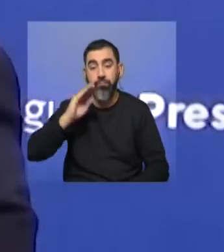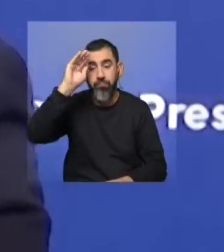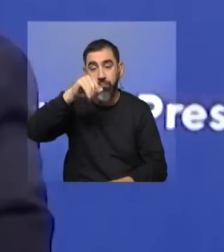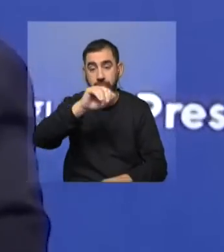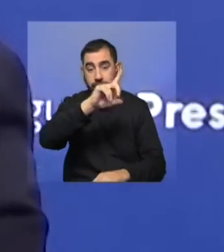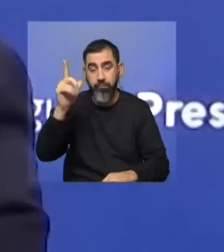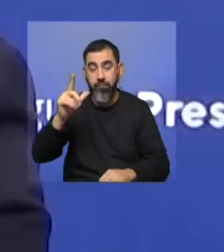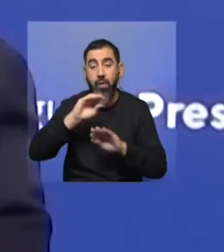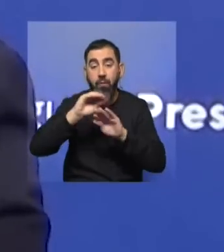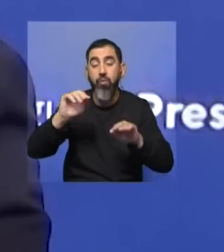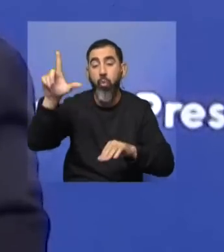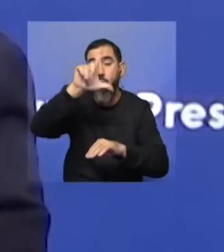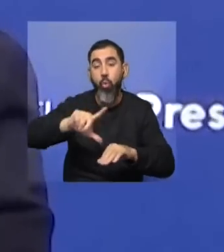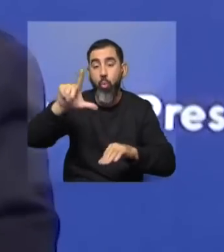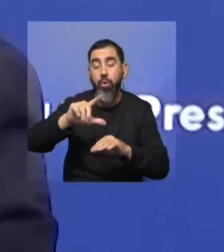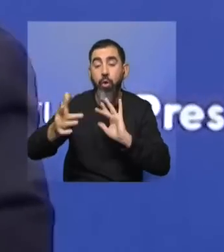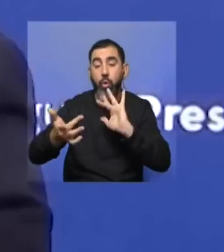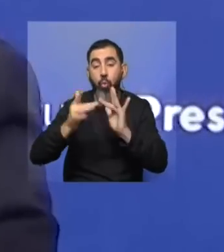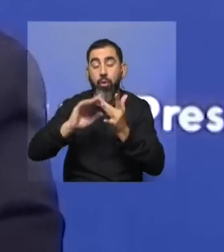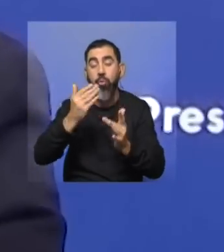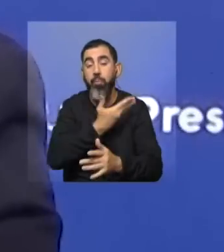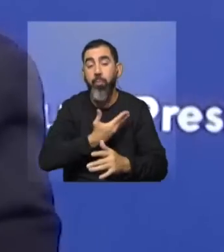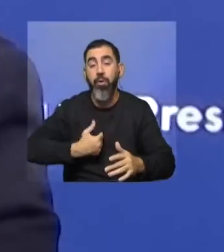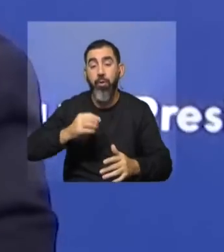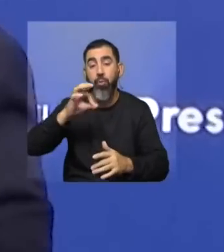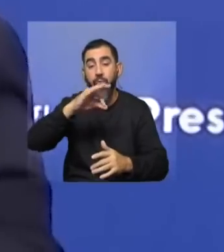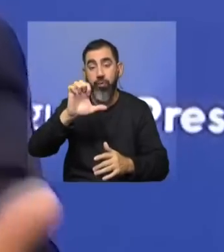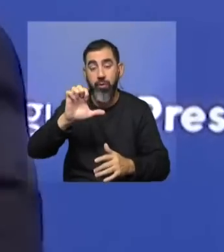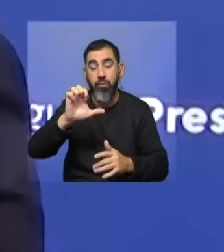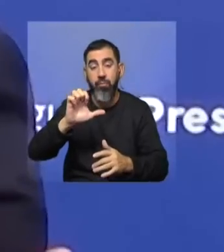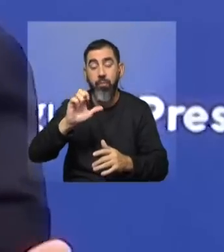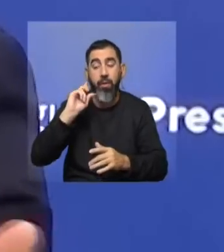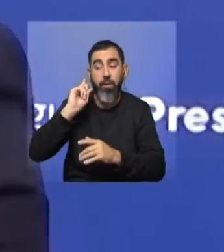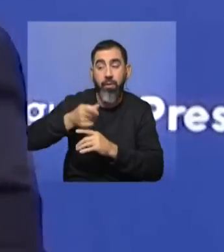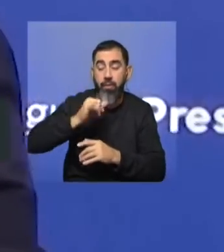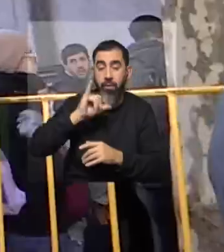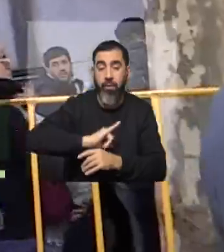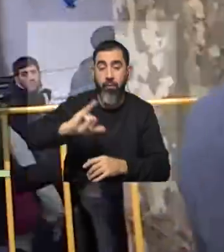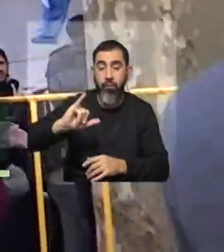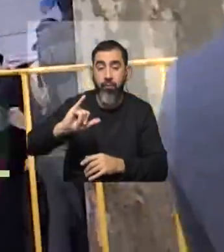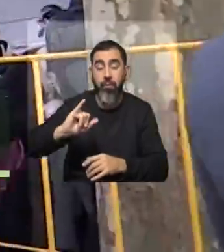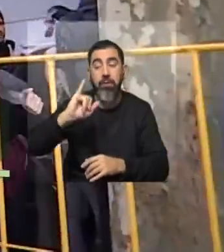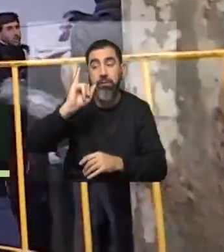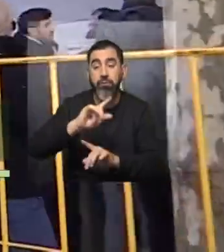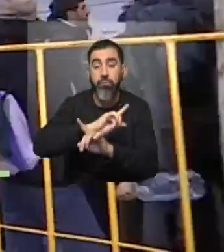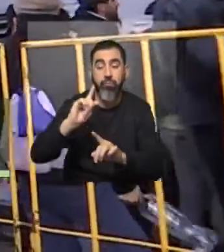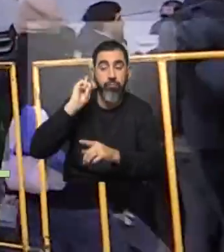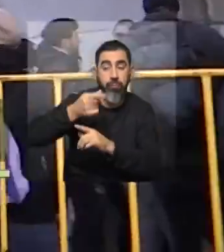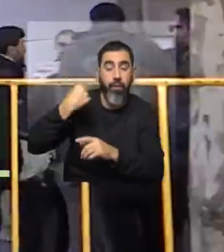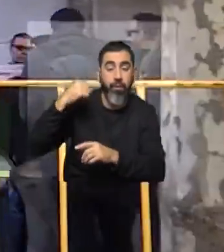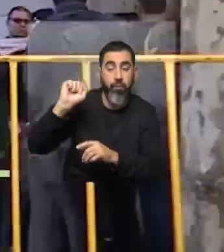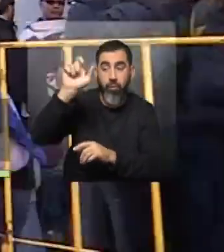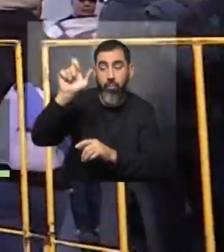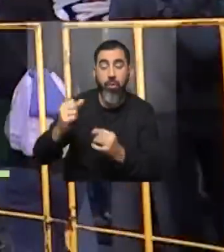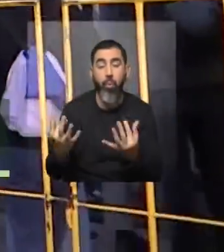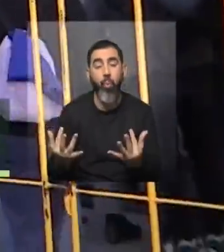Lacalle Pou, quien anunció este lunes que se había comunicado con el presidente de OSCE, Raúl Montero, para definir la denuncia. Veremos si le cabe la imputación de un delito a quien